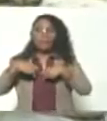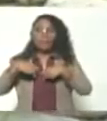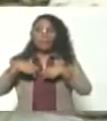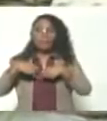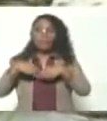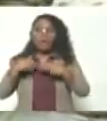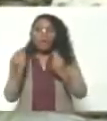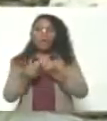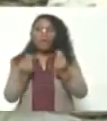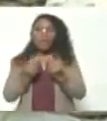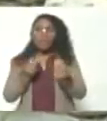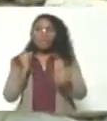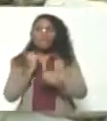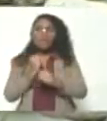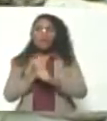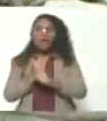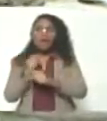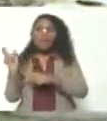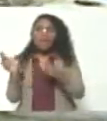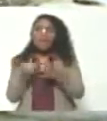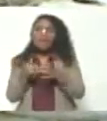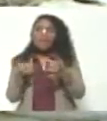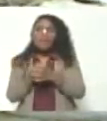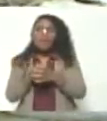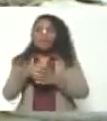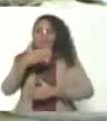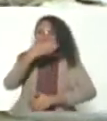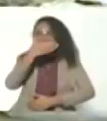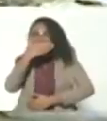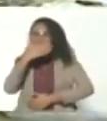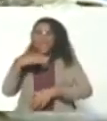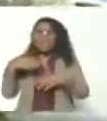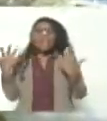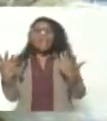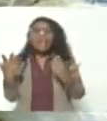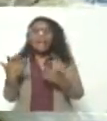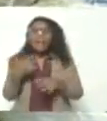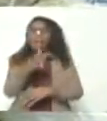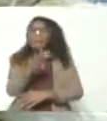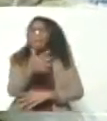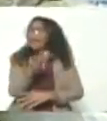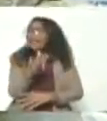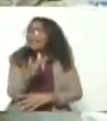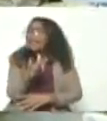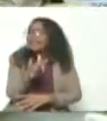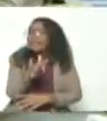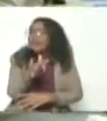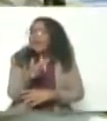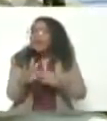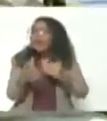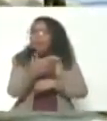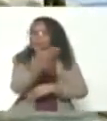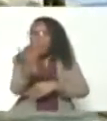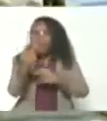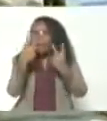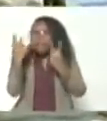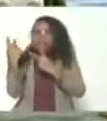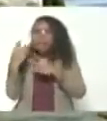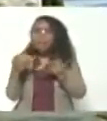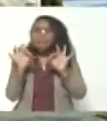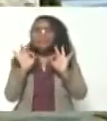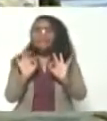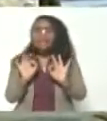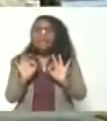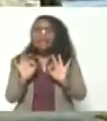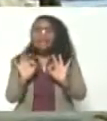¿Cómo operaban estas bandas terroristas? ¿Y qué similitudes le ven ustedes como especialistas,